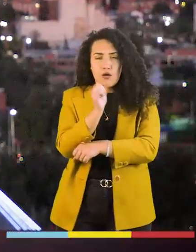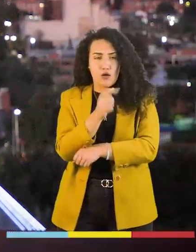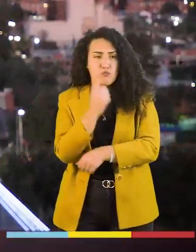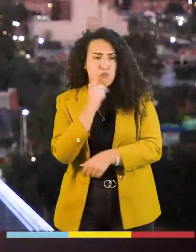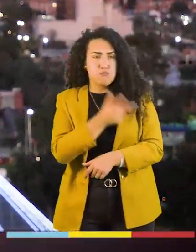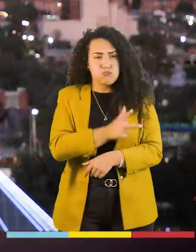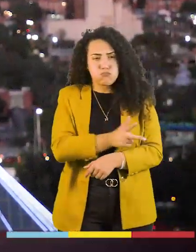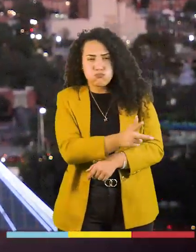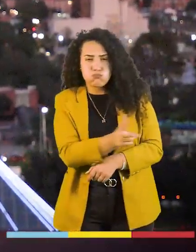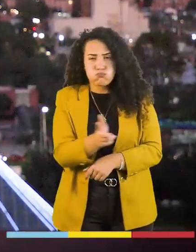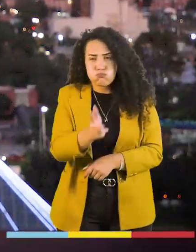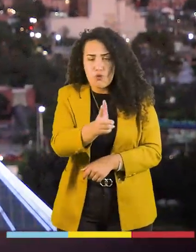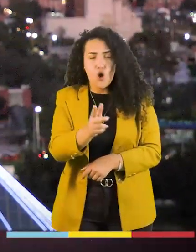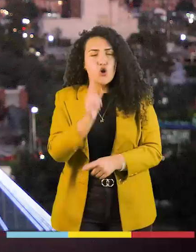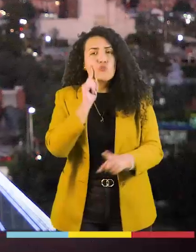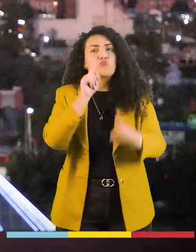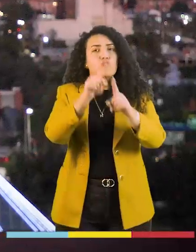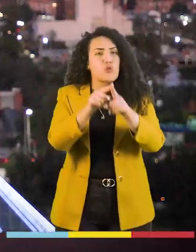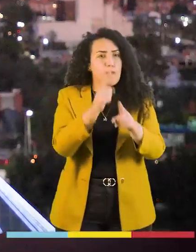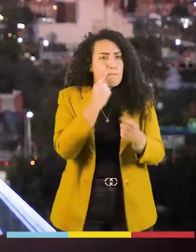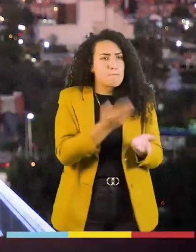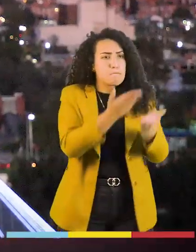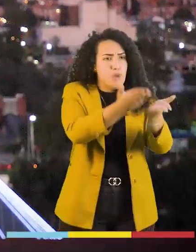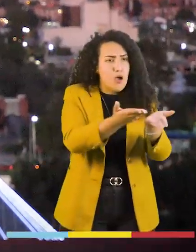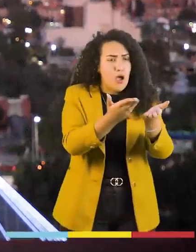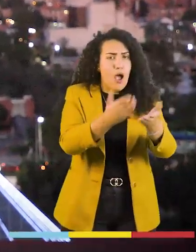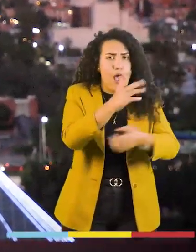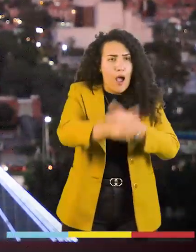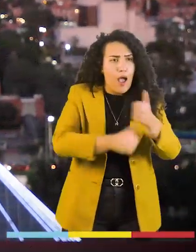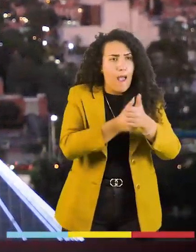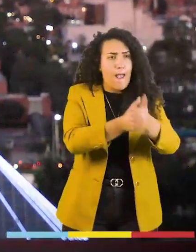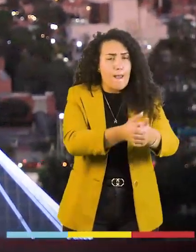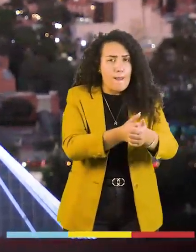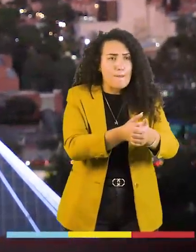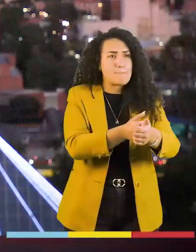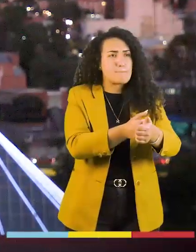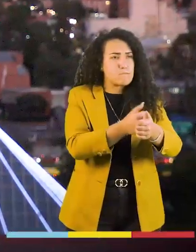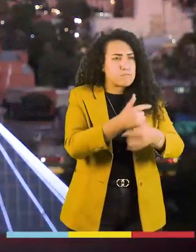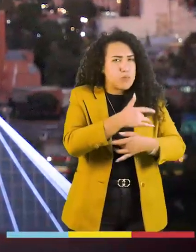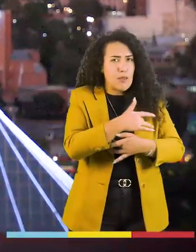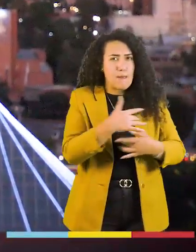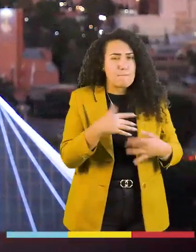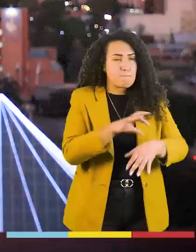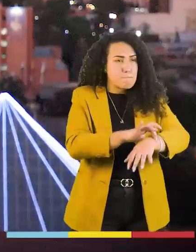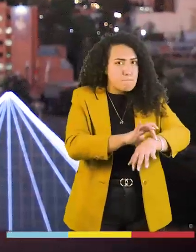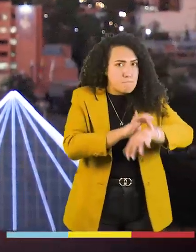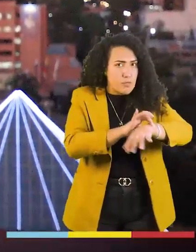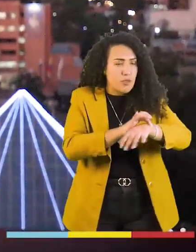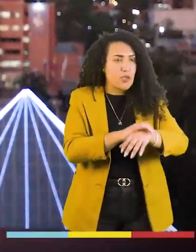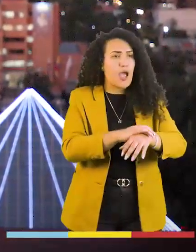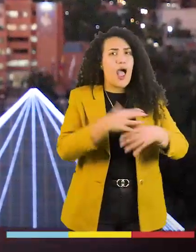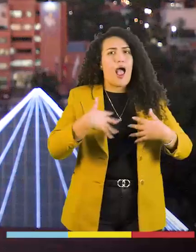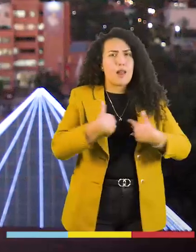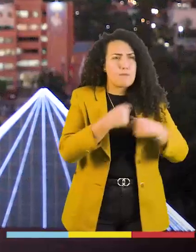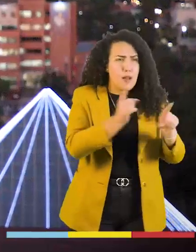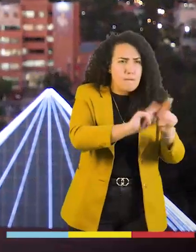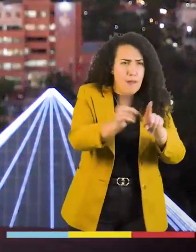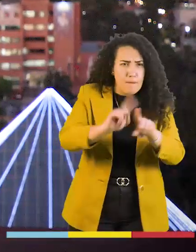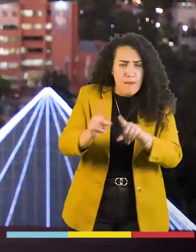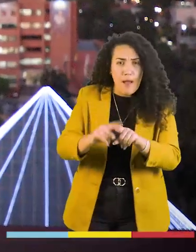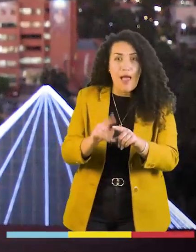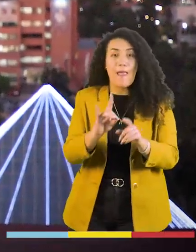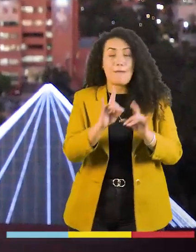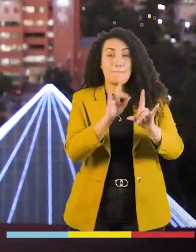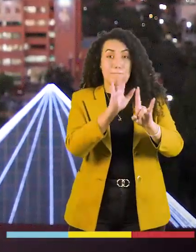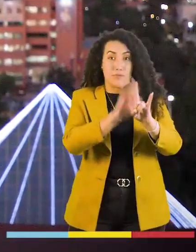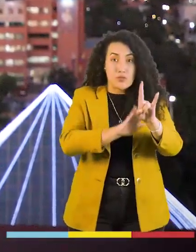el departamento para llevarle asistencia médica a nuestros animales ferales y silvestres y también mascotas. Así que los